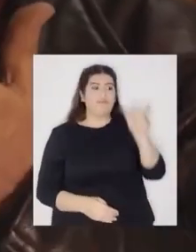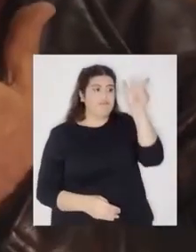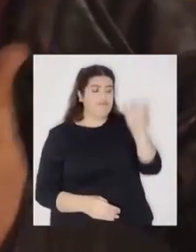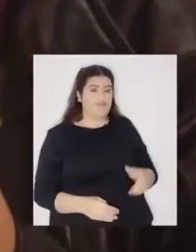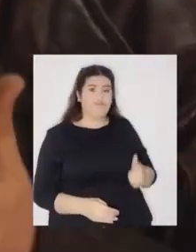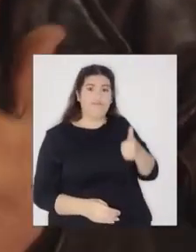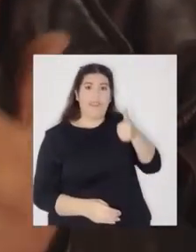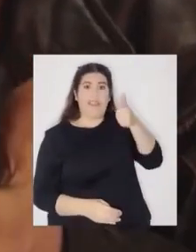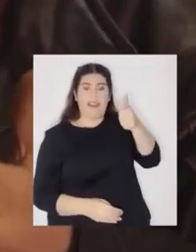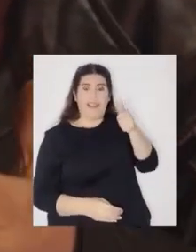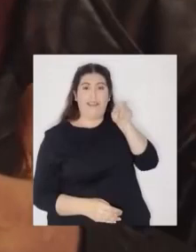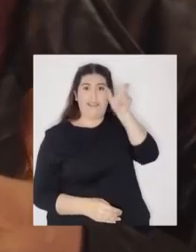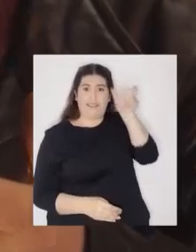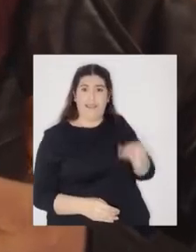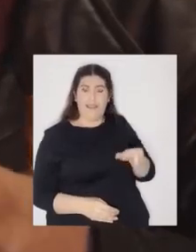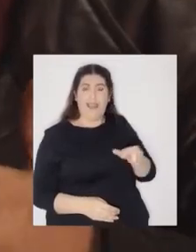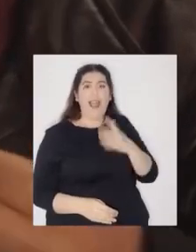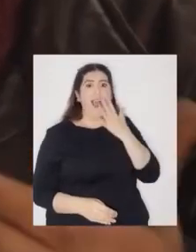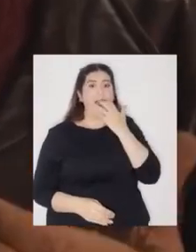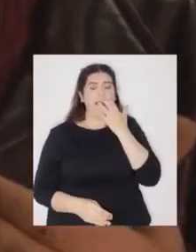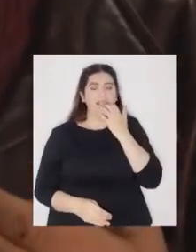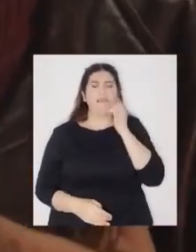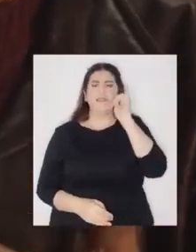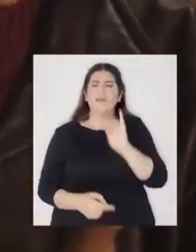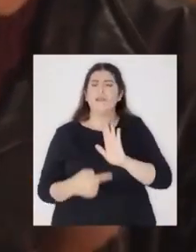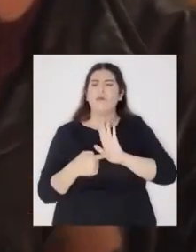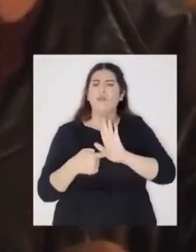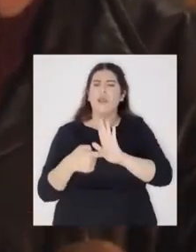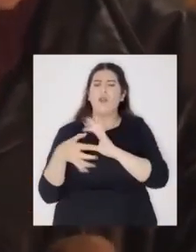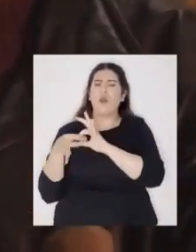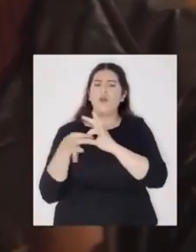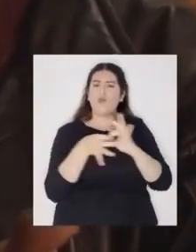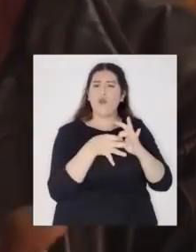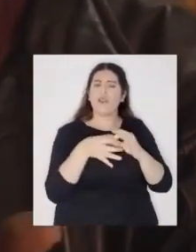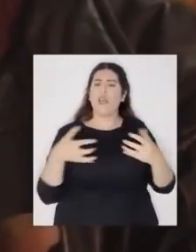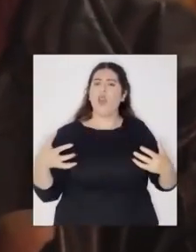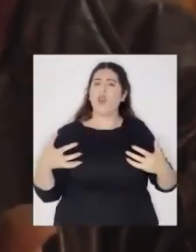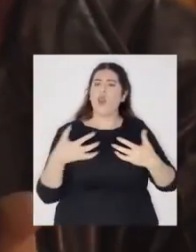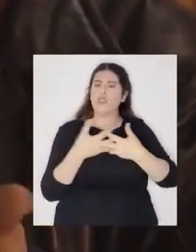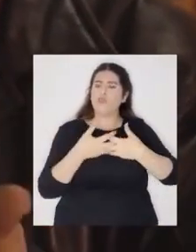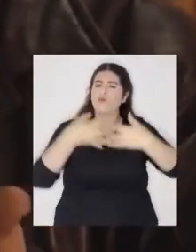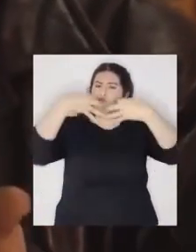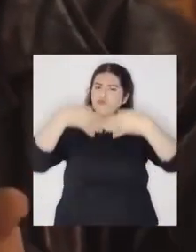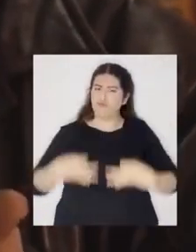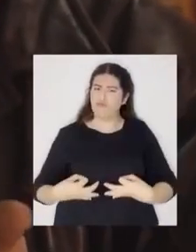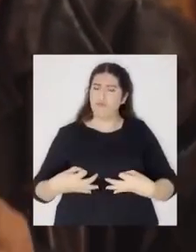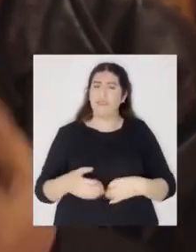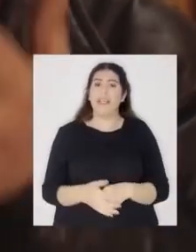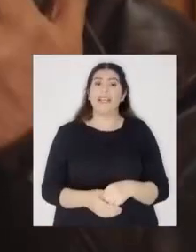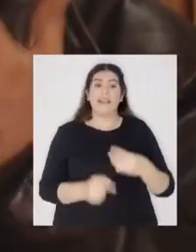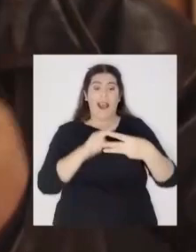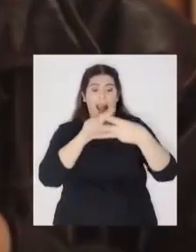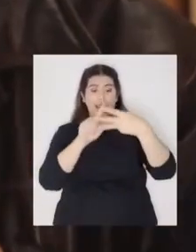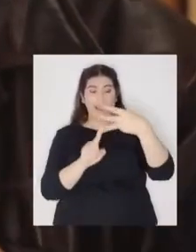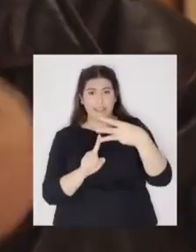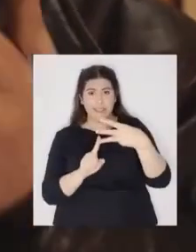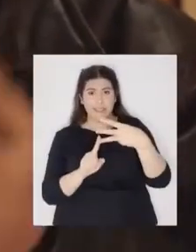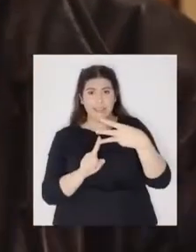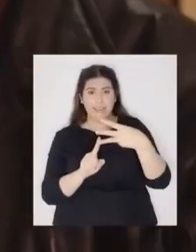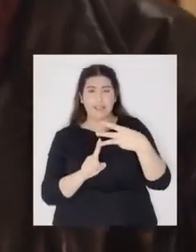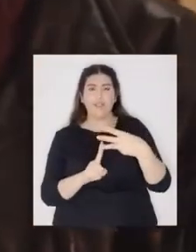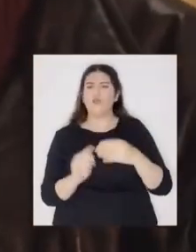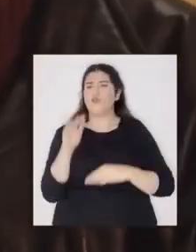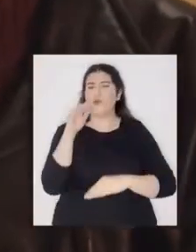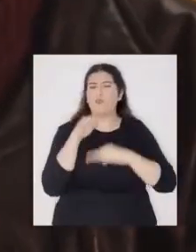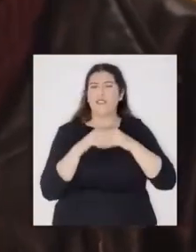o el dirigente Eduardo Artés se ha manifestado siempre coherente, consecuente, consistente. Y esas 3 C a